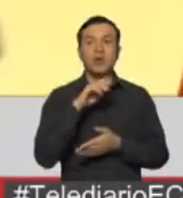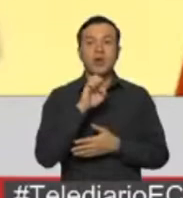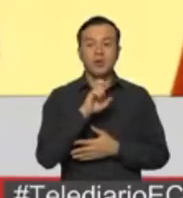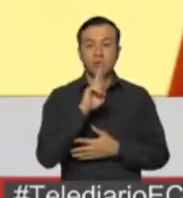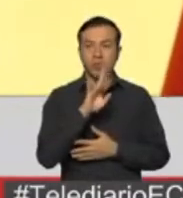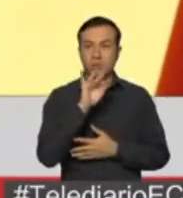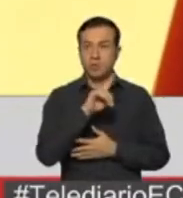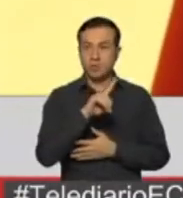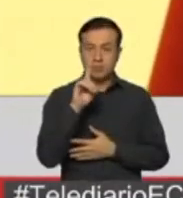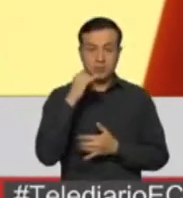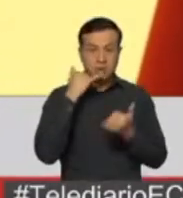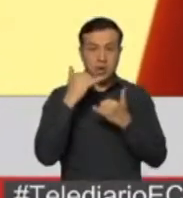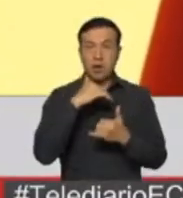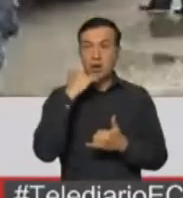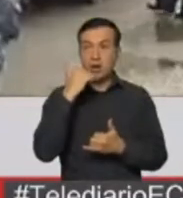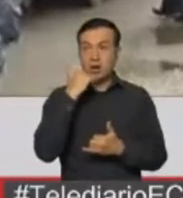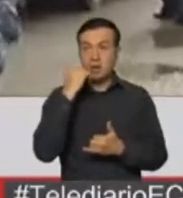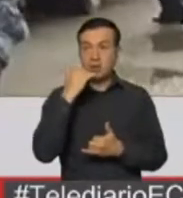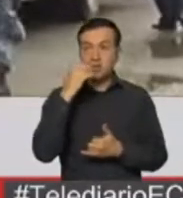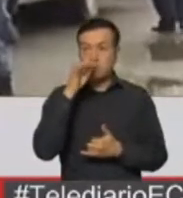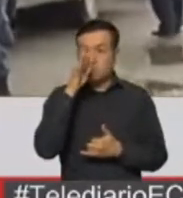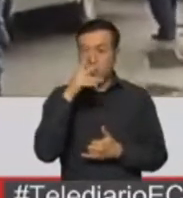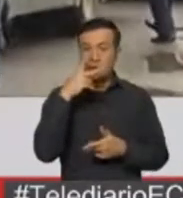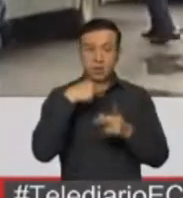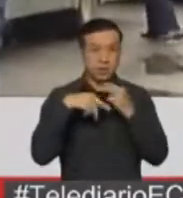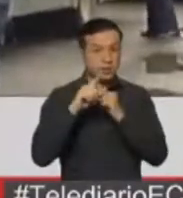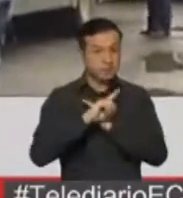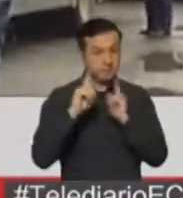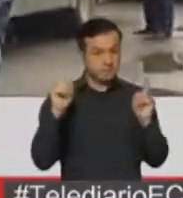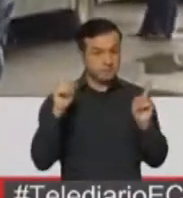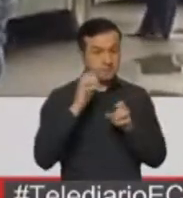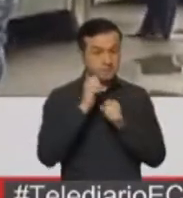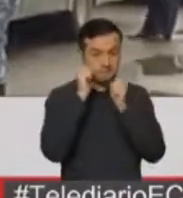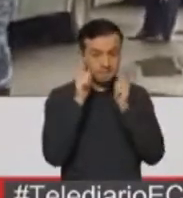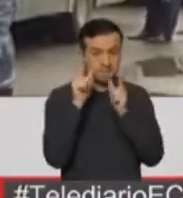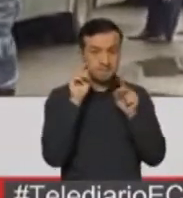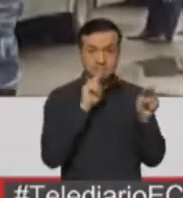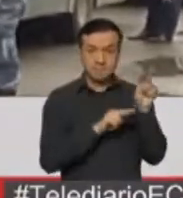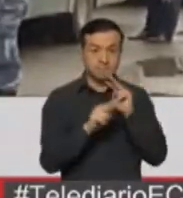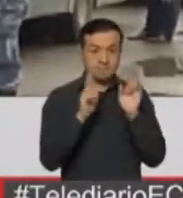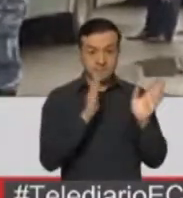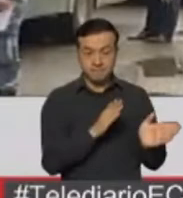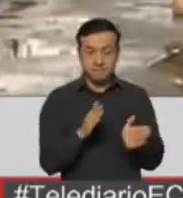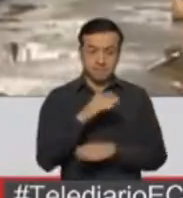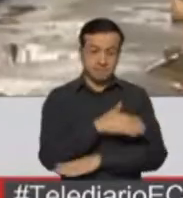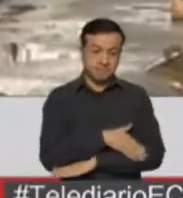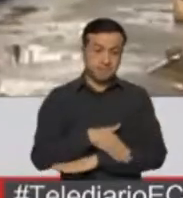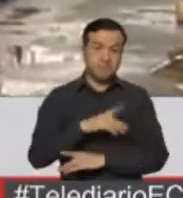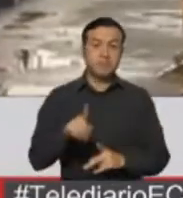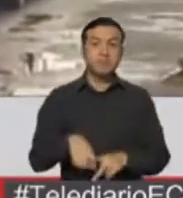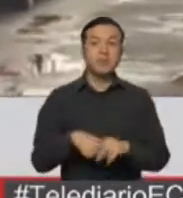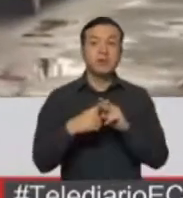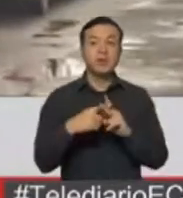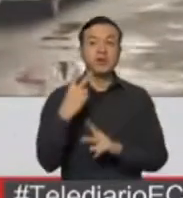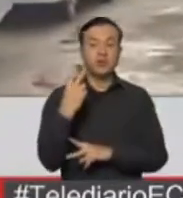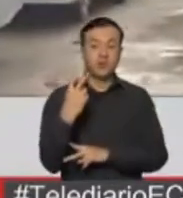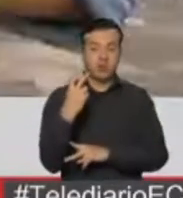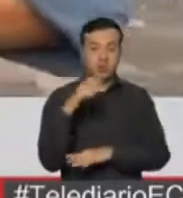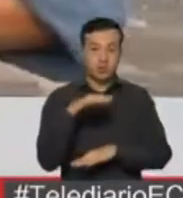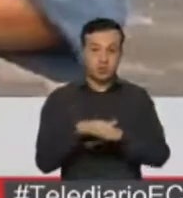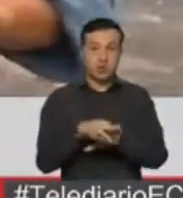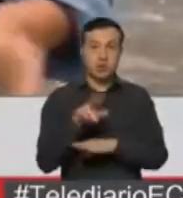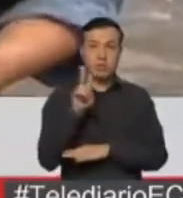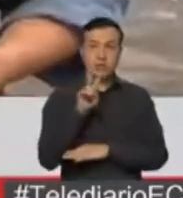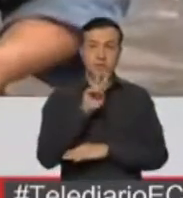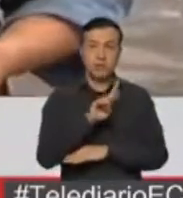EQ911 para evitar avisos falsos. Los operativos de seguridad ciudadana, orden público y de carreteras iniciarán al mediodía de este viernes